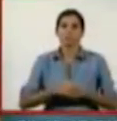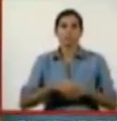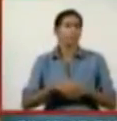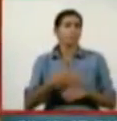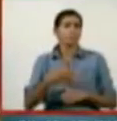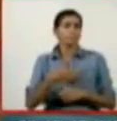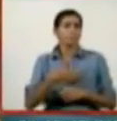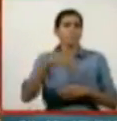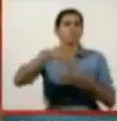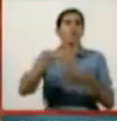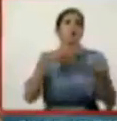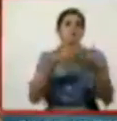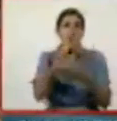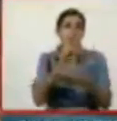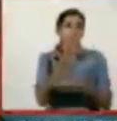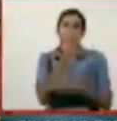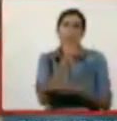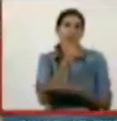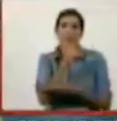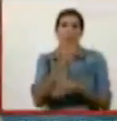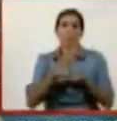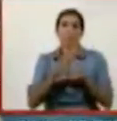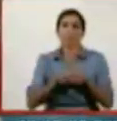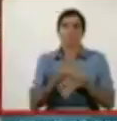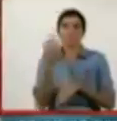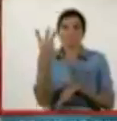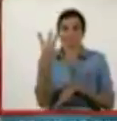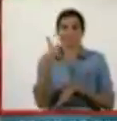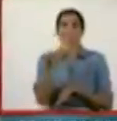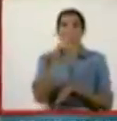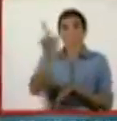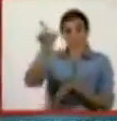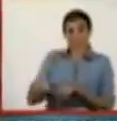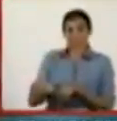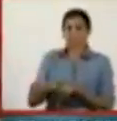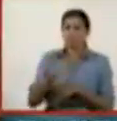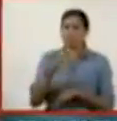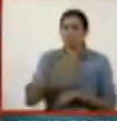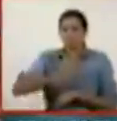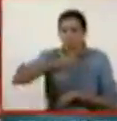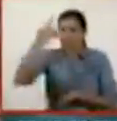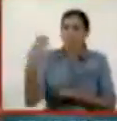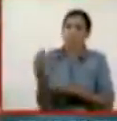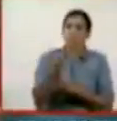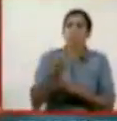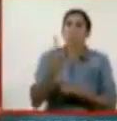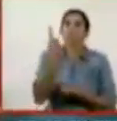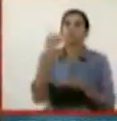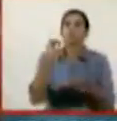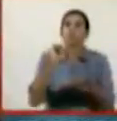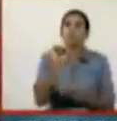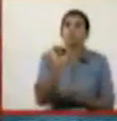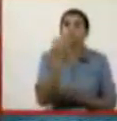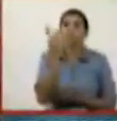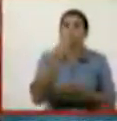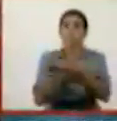convirtió en un bomerang en su contra y la trilogía del mal sufrió una humillante derrota de más de 1.2 millones de votos de